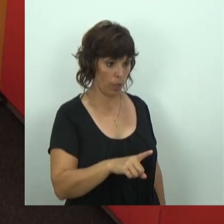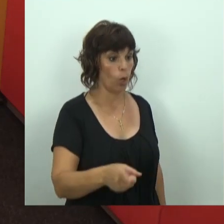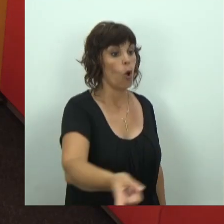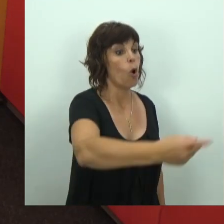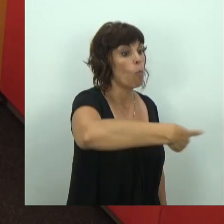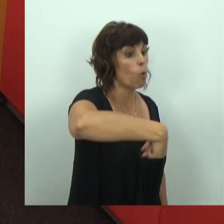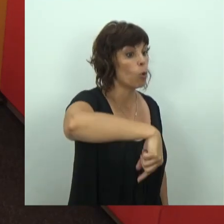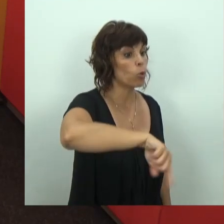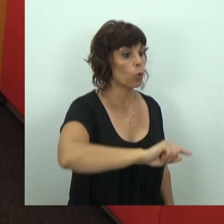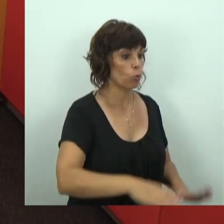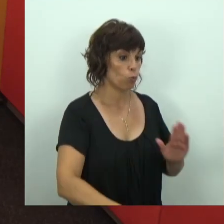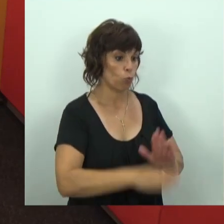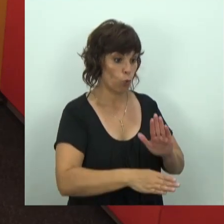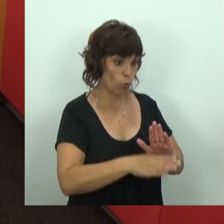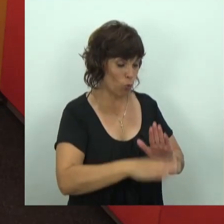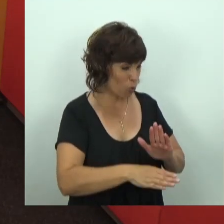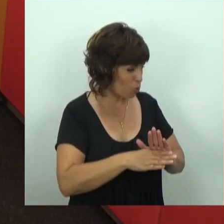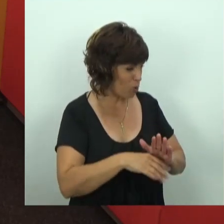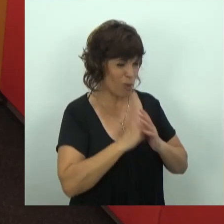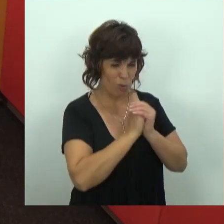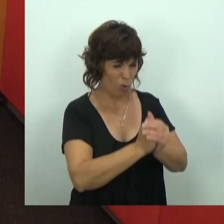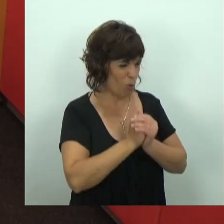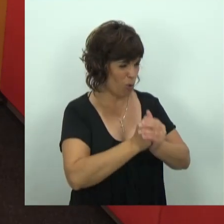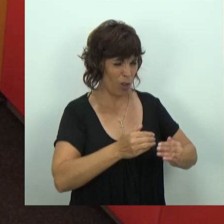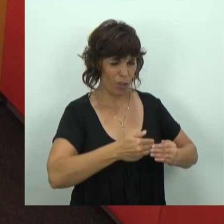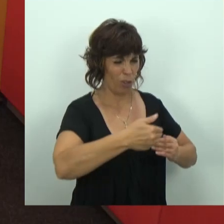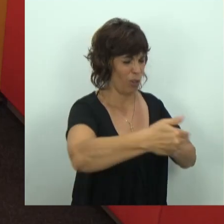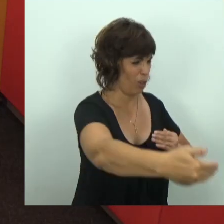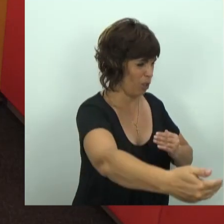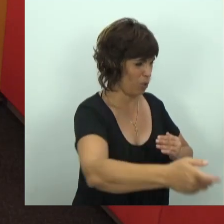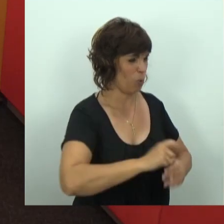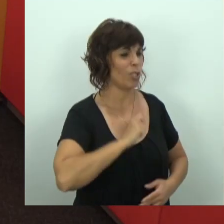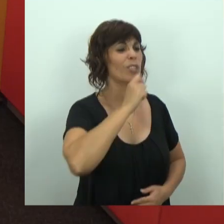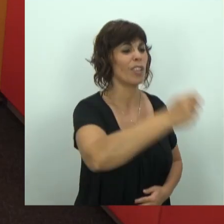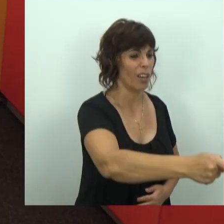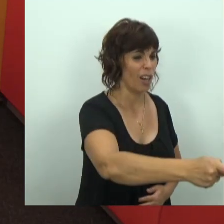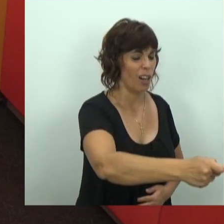permanezcan pidiendo y se os dará. Permanezcan buscando.